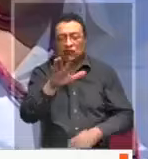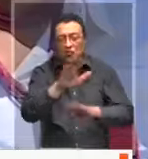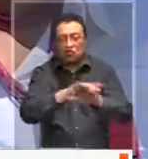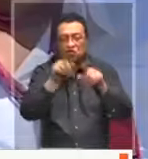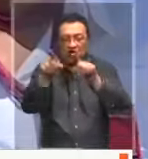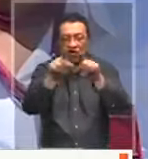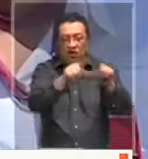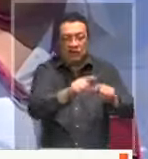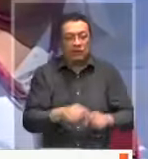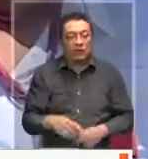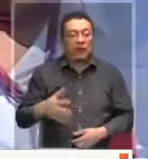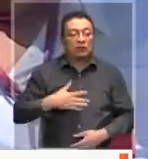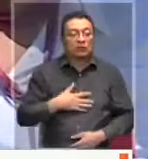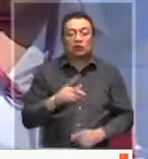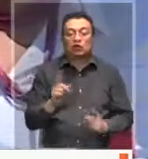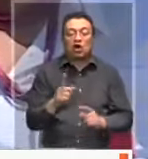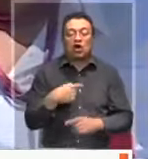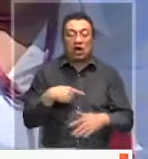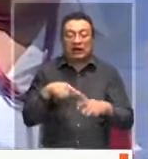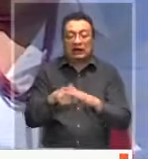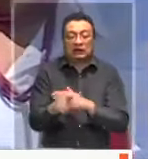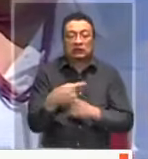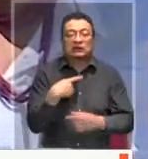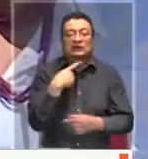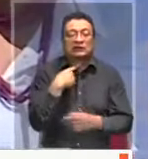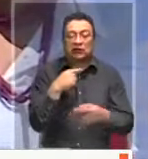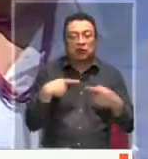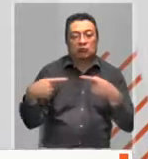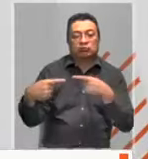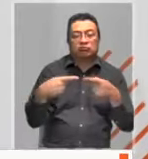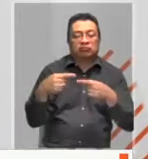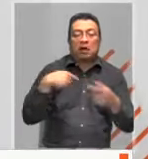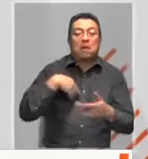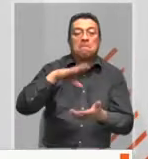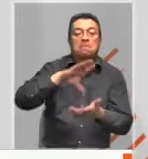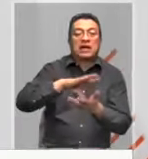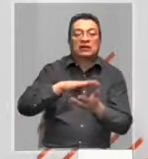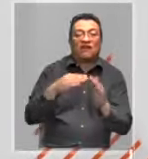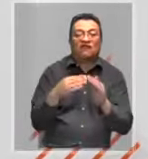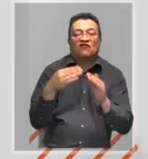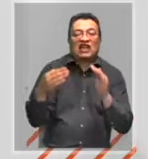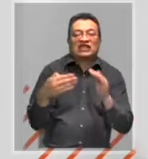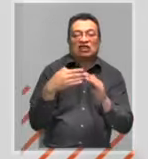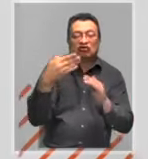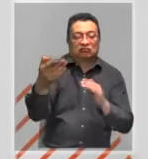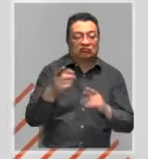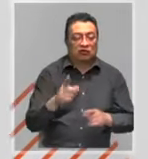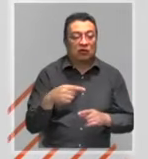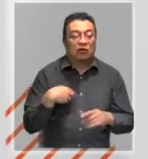interés entrar en una polémica con un país vecino. Polémica que ha traspasado las